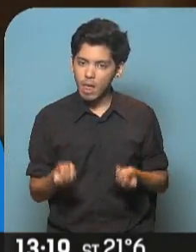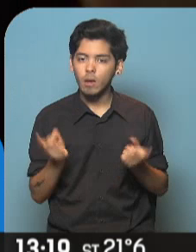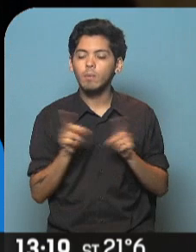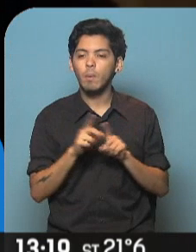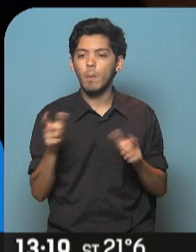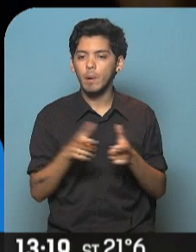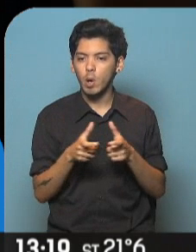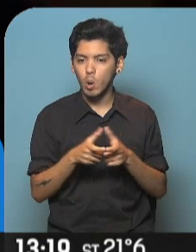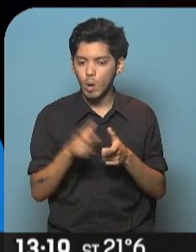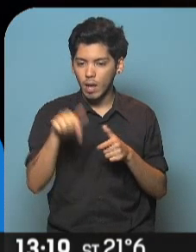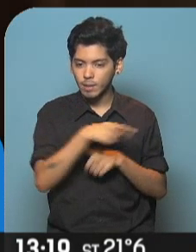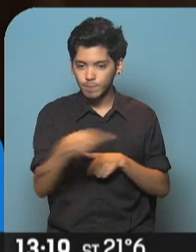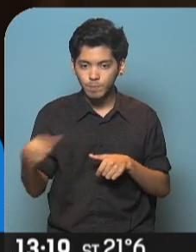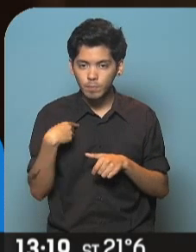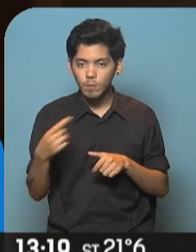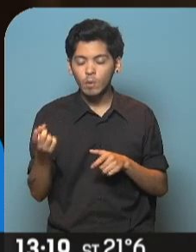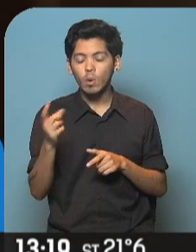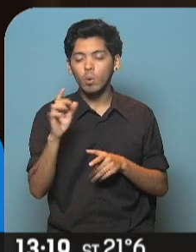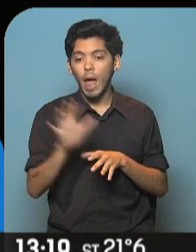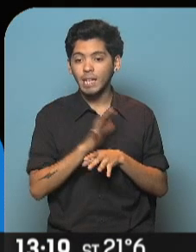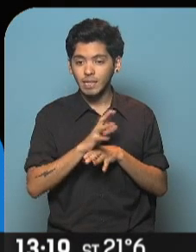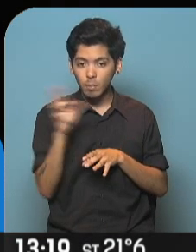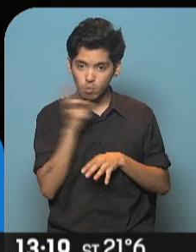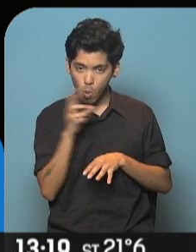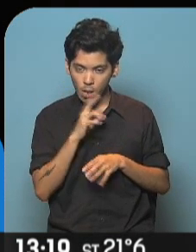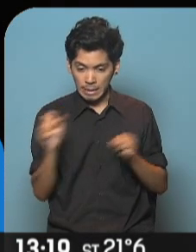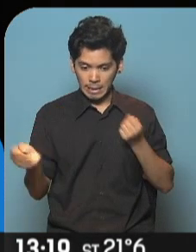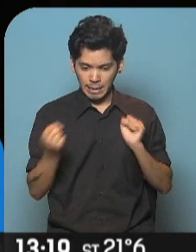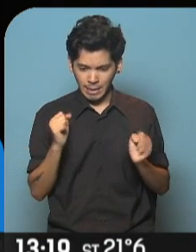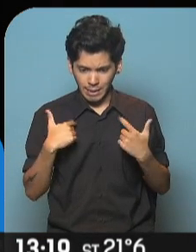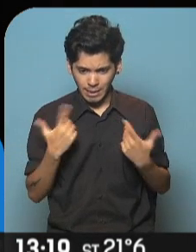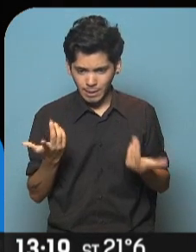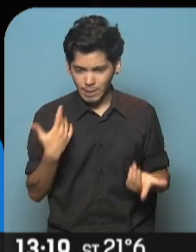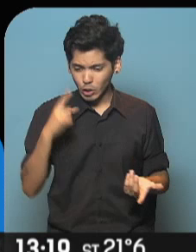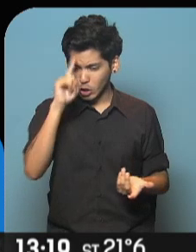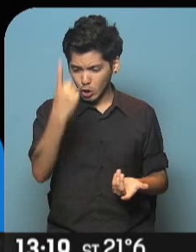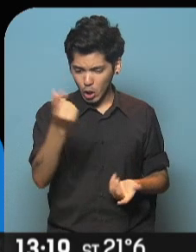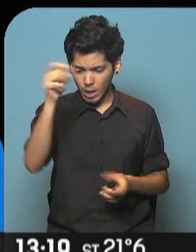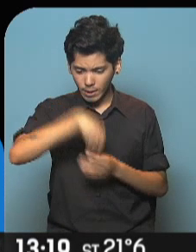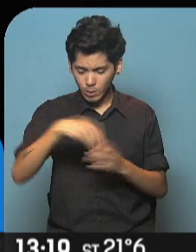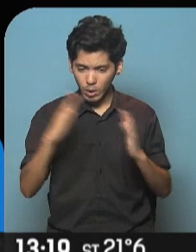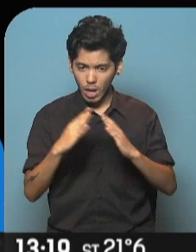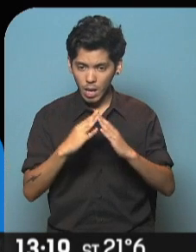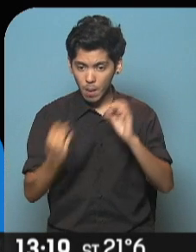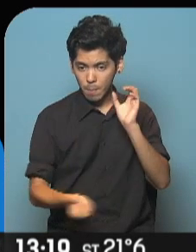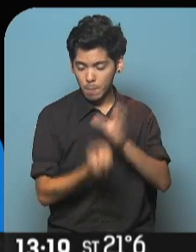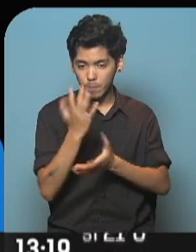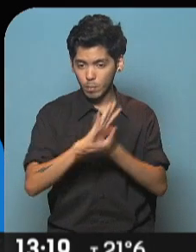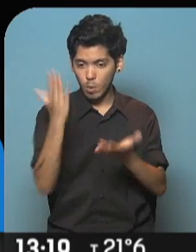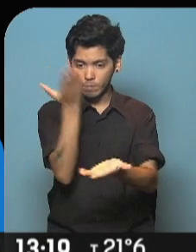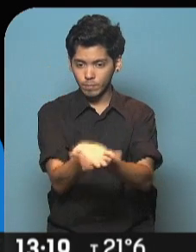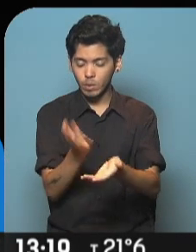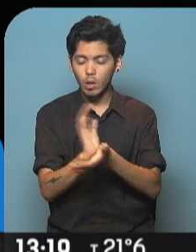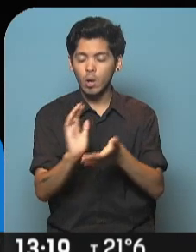una actriz en estado de pánico, una actriz que está sola en su casa, que está a punto de estrenar un unipersonal, todos los miedos y